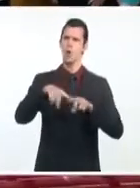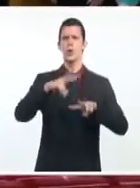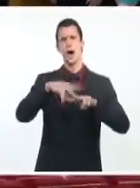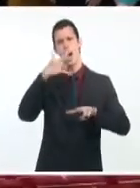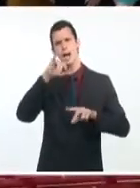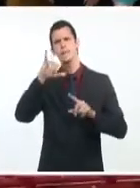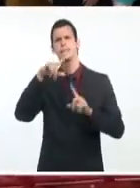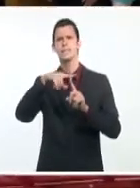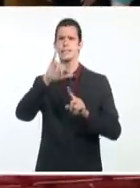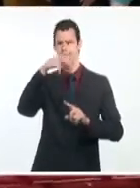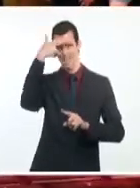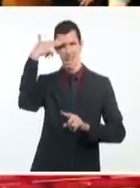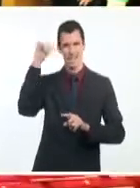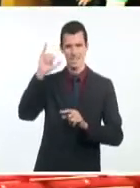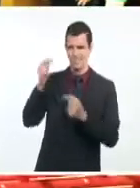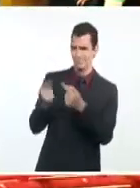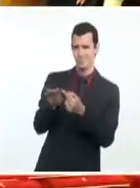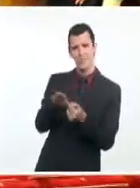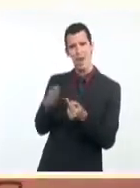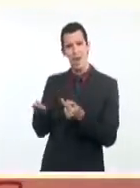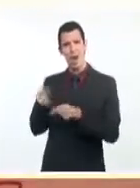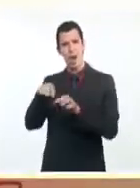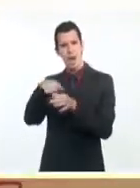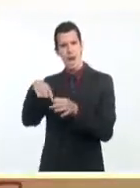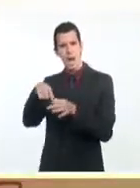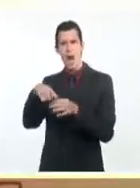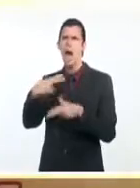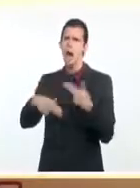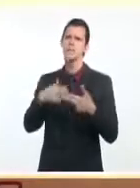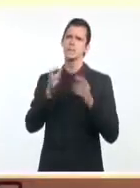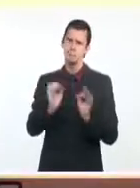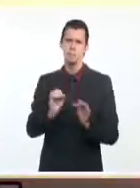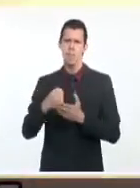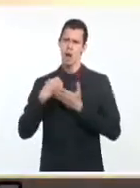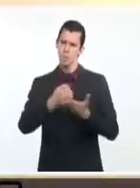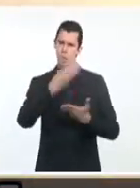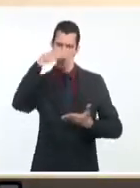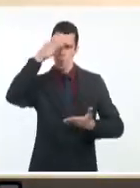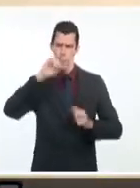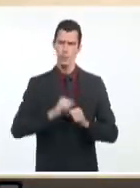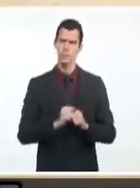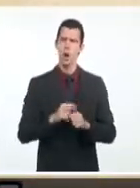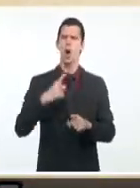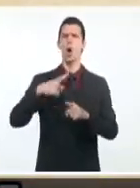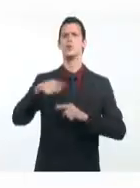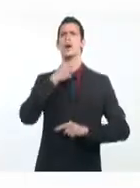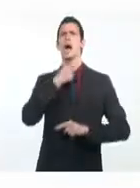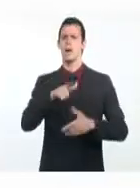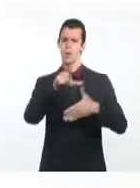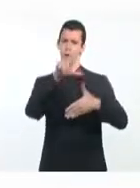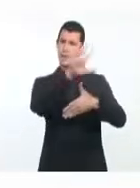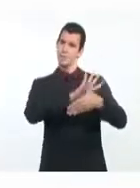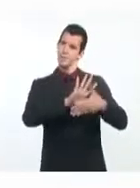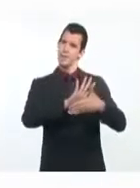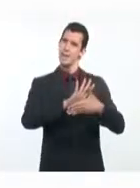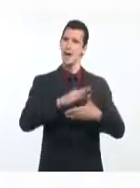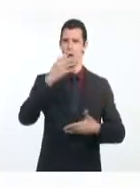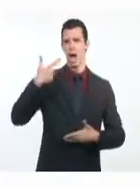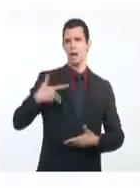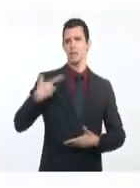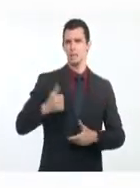de respaldo al pueblo cubano. Al sur de América Latina, el Movimiento Argentino de Solidaridad con Cuba y asociaciones de cubanos